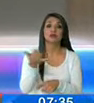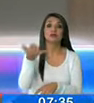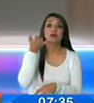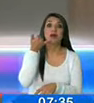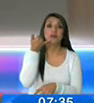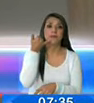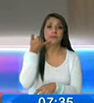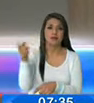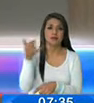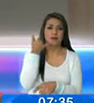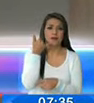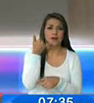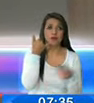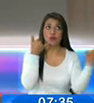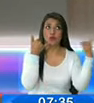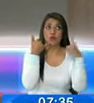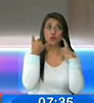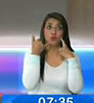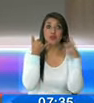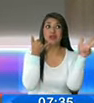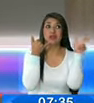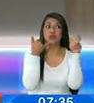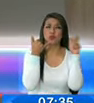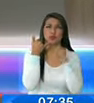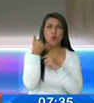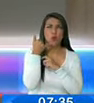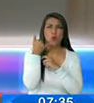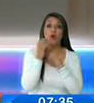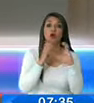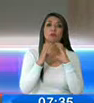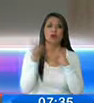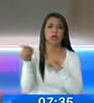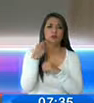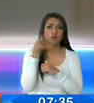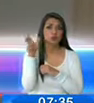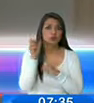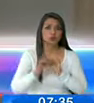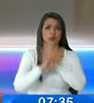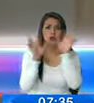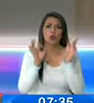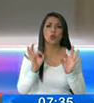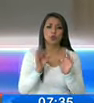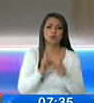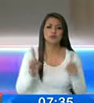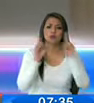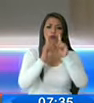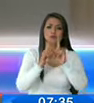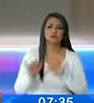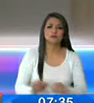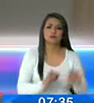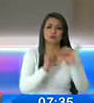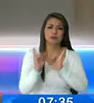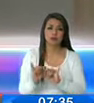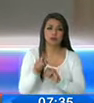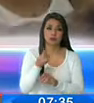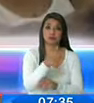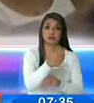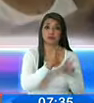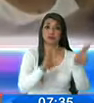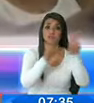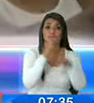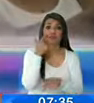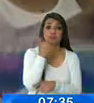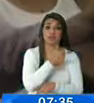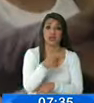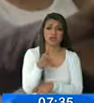llamadas telefónicas a través del sistema de intercepción de comunicaciones o datos informáticos SICOM, unidad de la Fiscalía. Todo